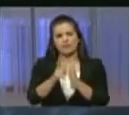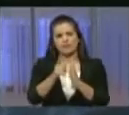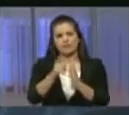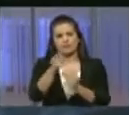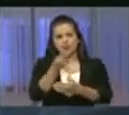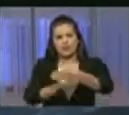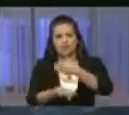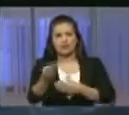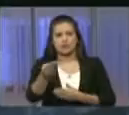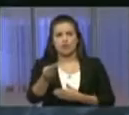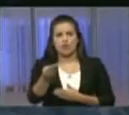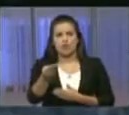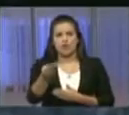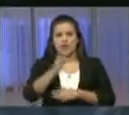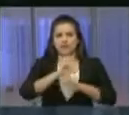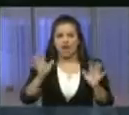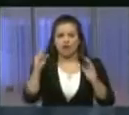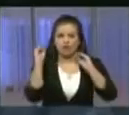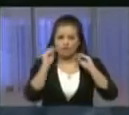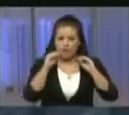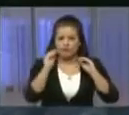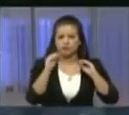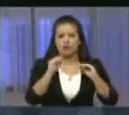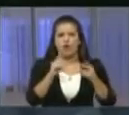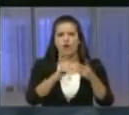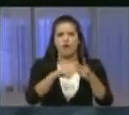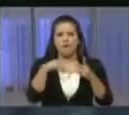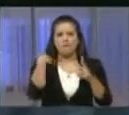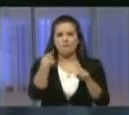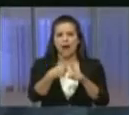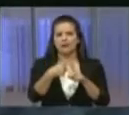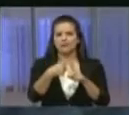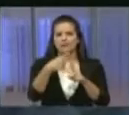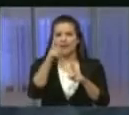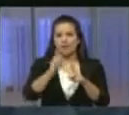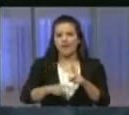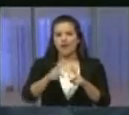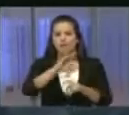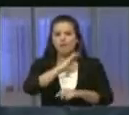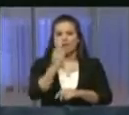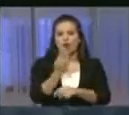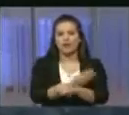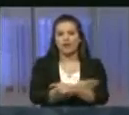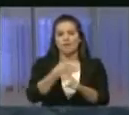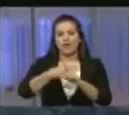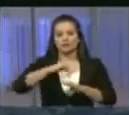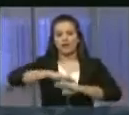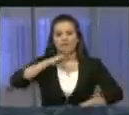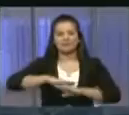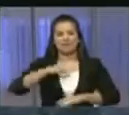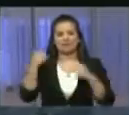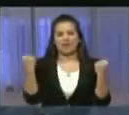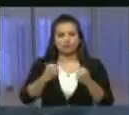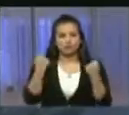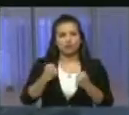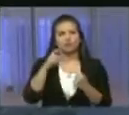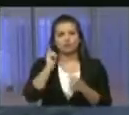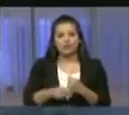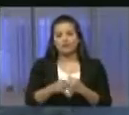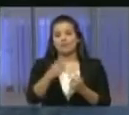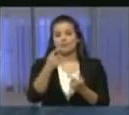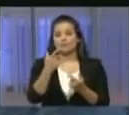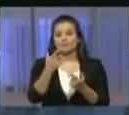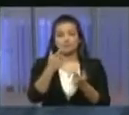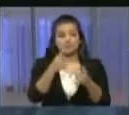ferido con preparación y con todo el poder y capacidad de acción varios miles de